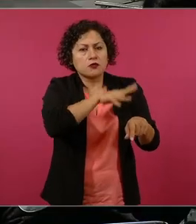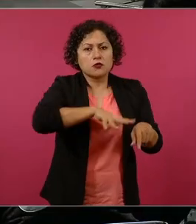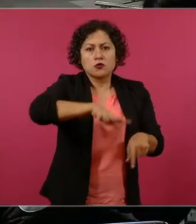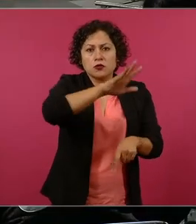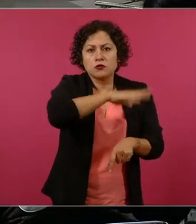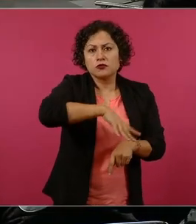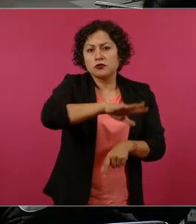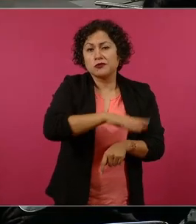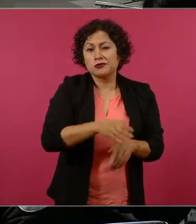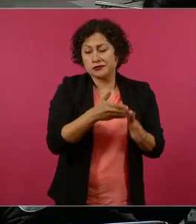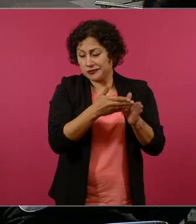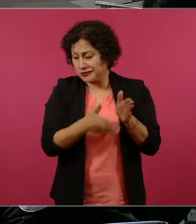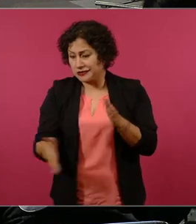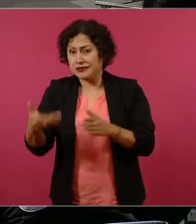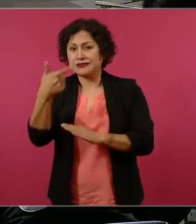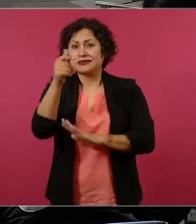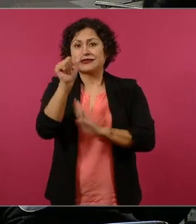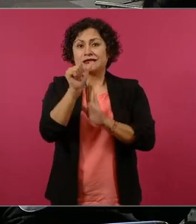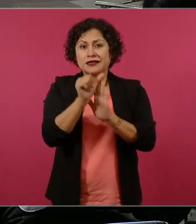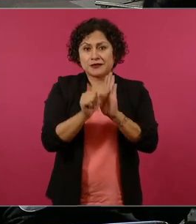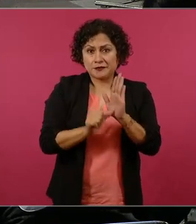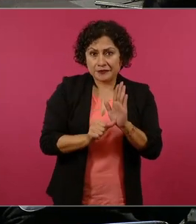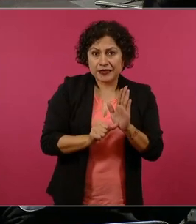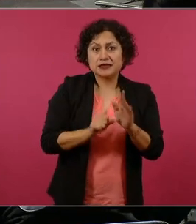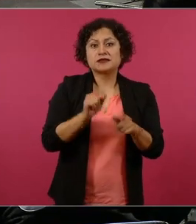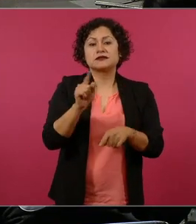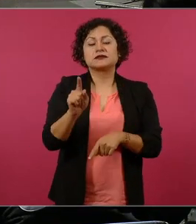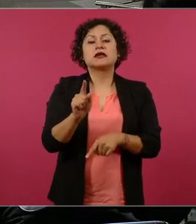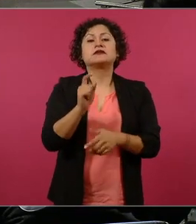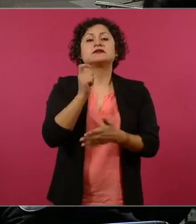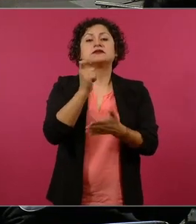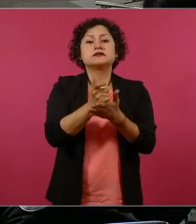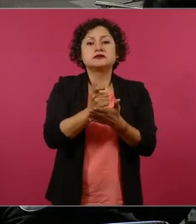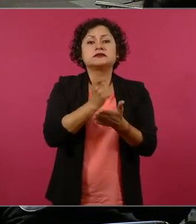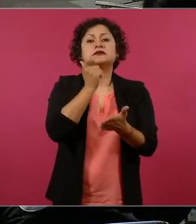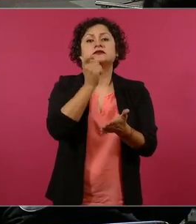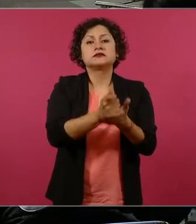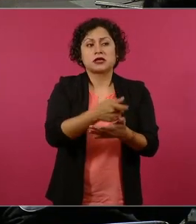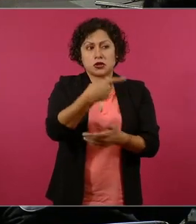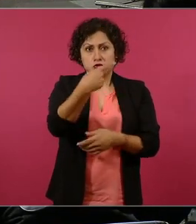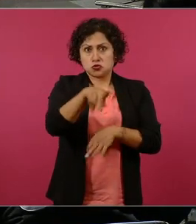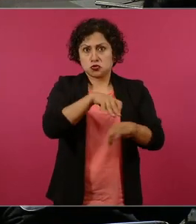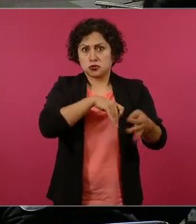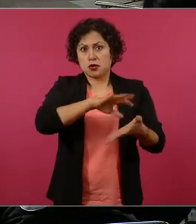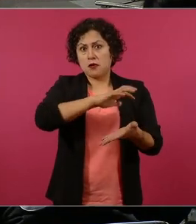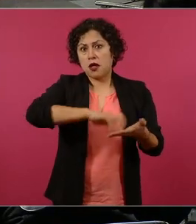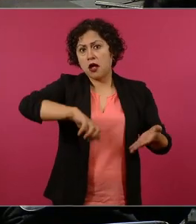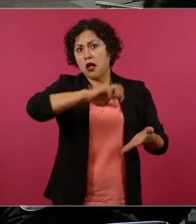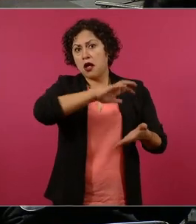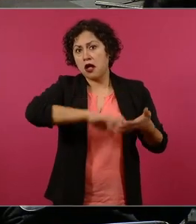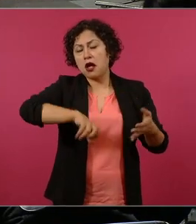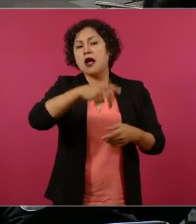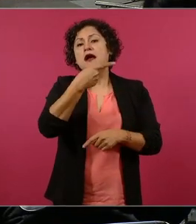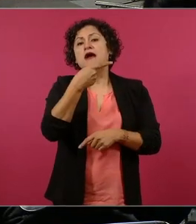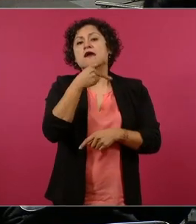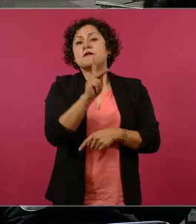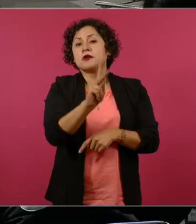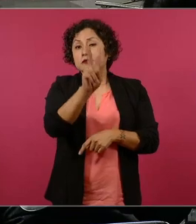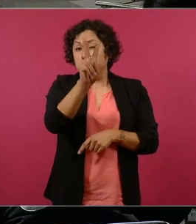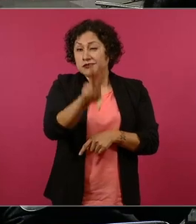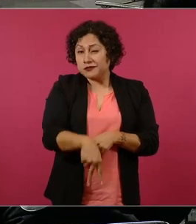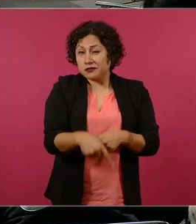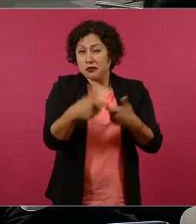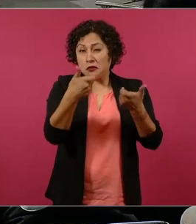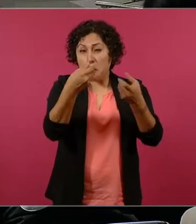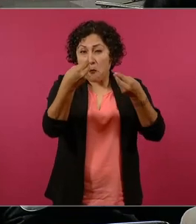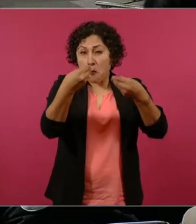7 meses de pagar Ims 7 meses de pagar infonavid 7 meses en donde las pérdidas económicas van en aumento